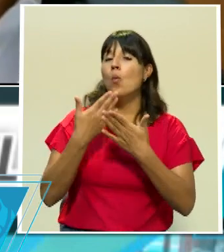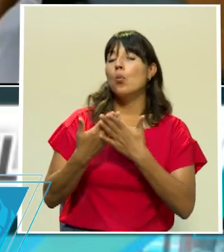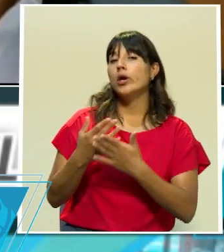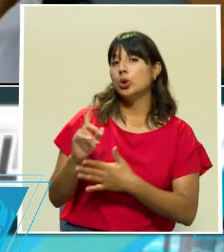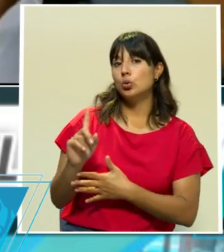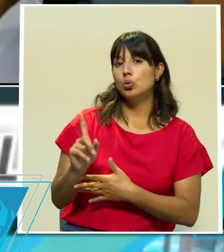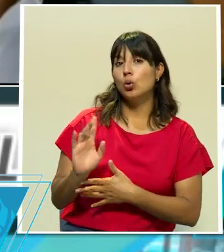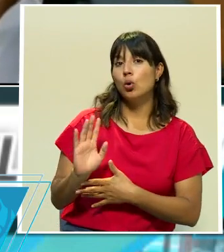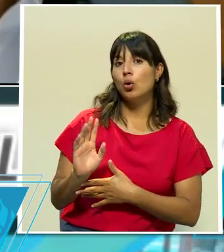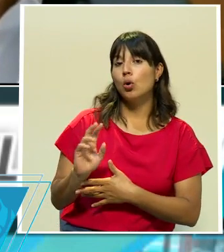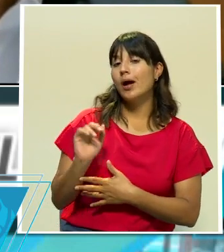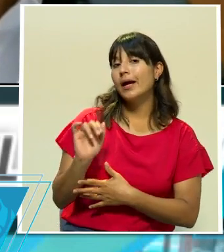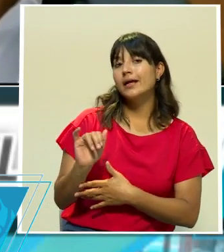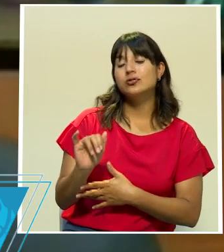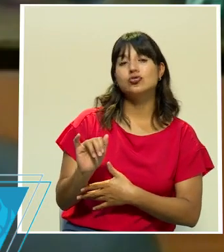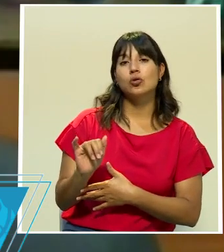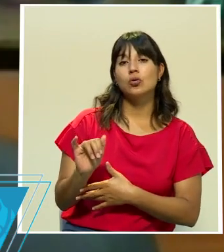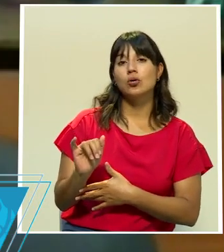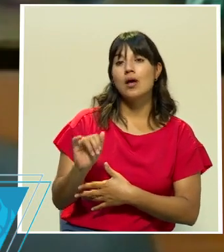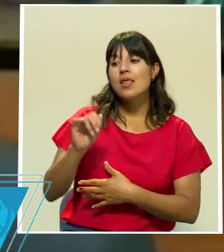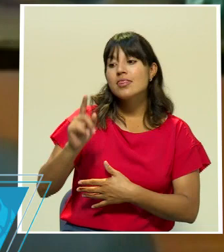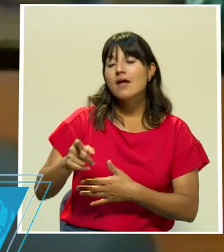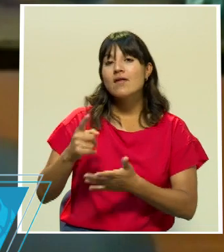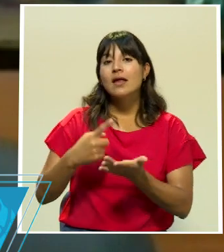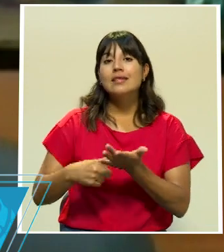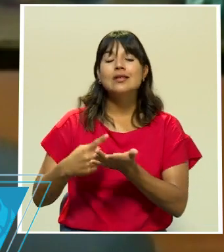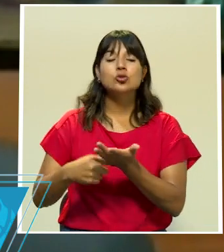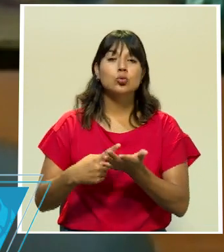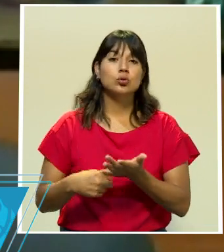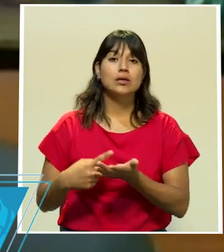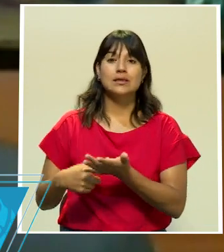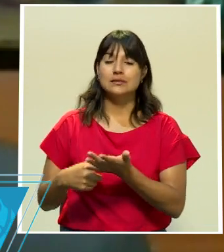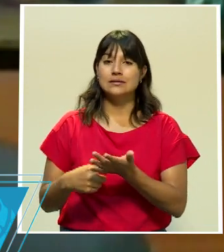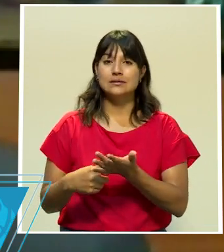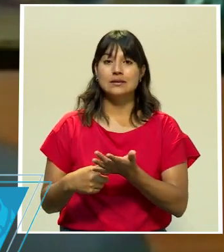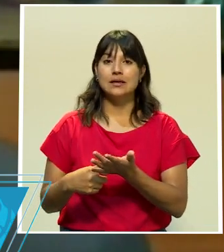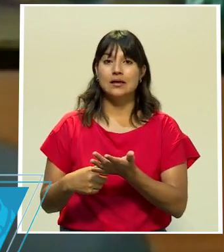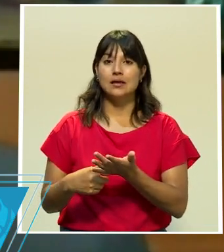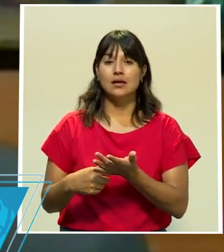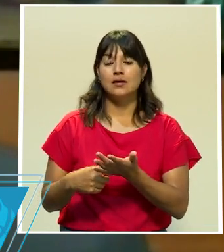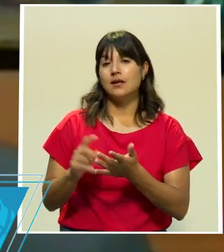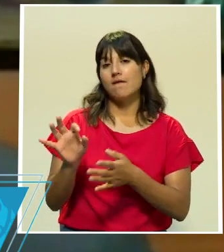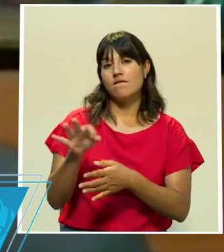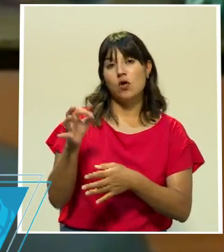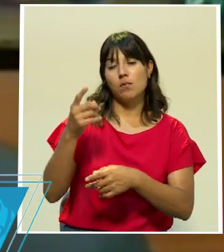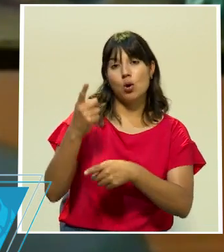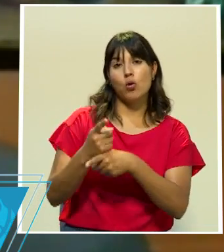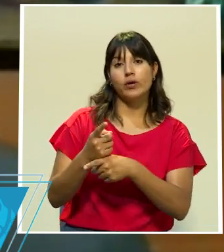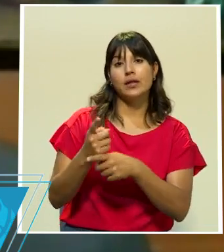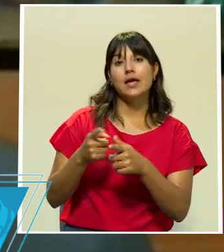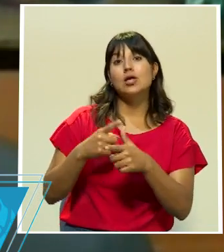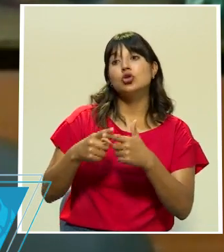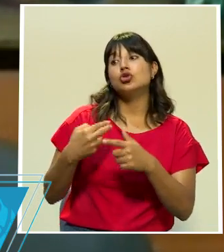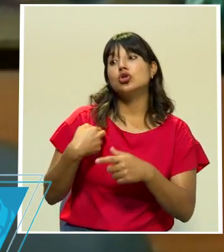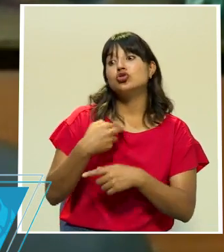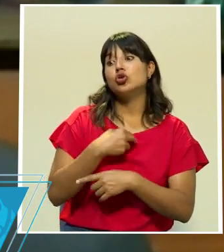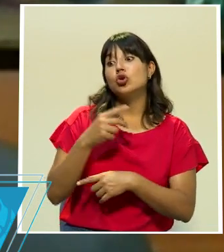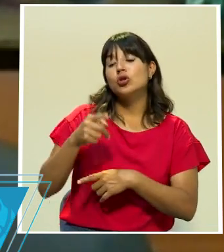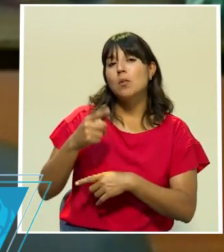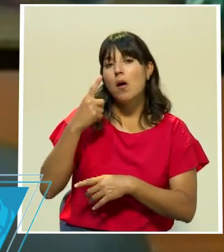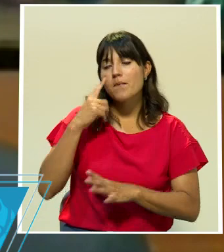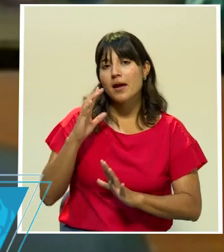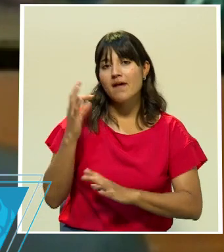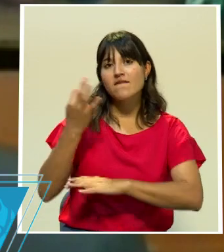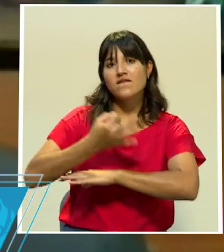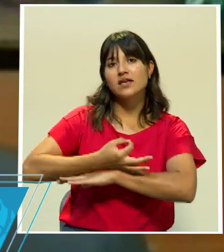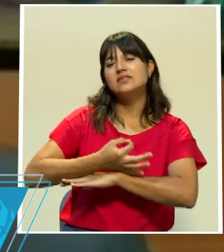eso tiene que discutirse tal y como corresponde, y tendremos que ver las fechas. El martes es muy